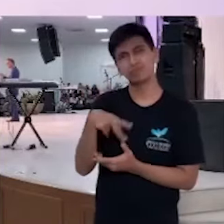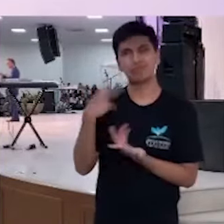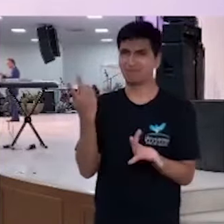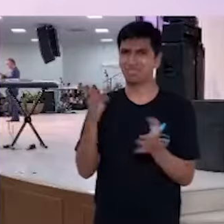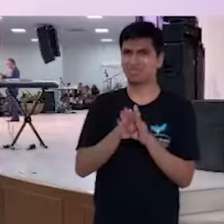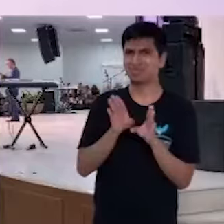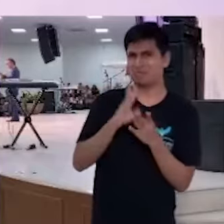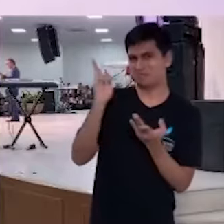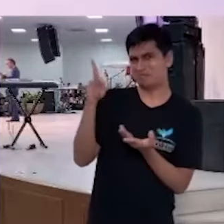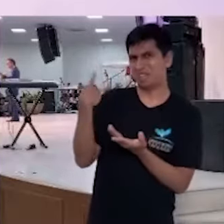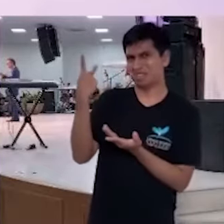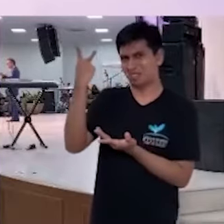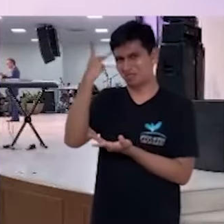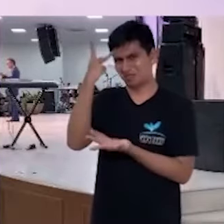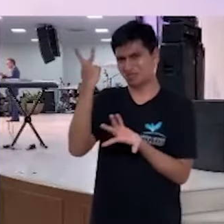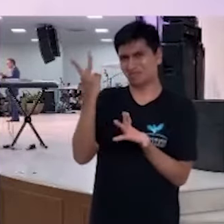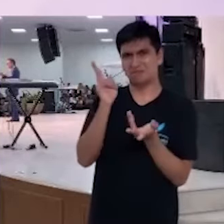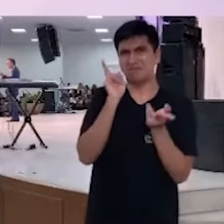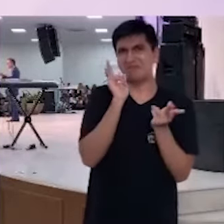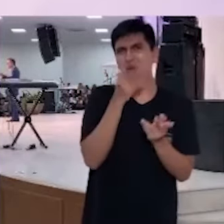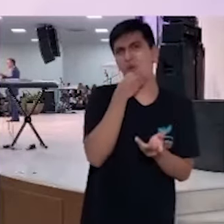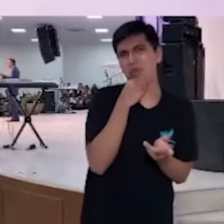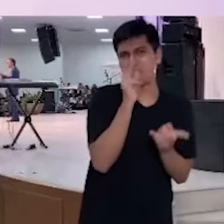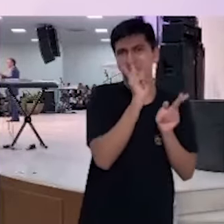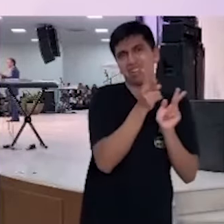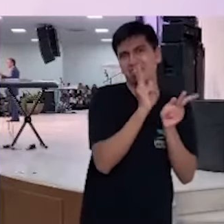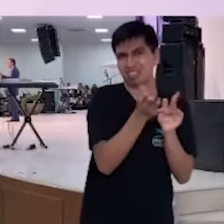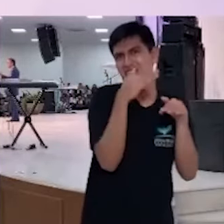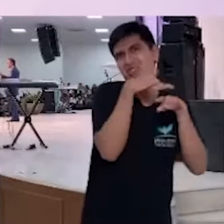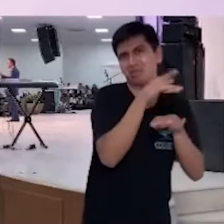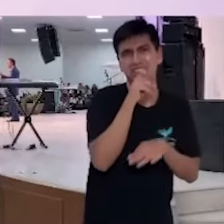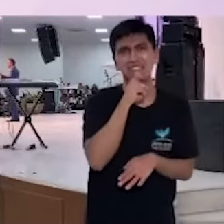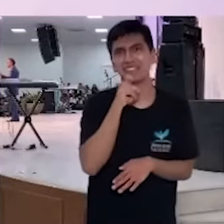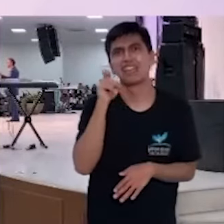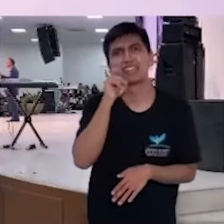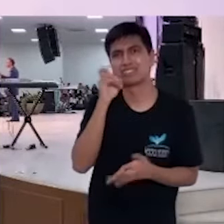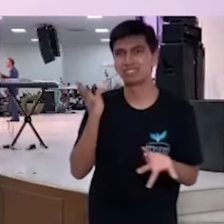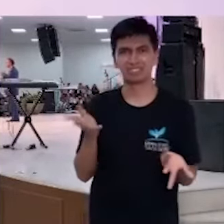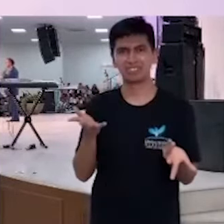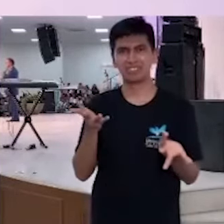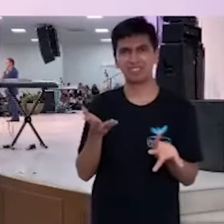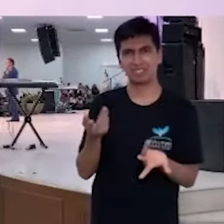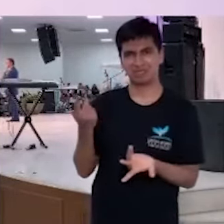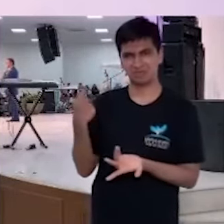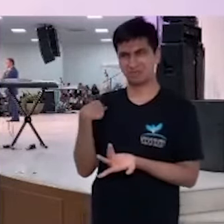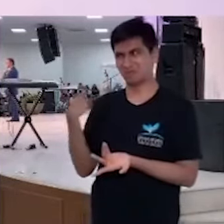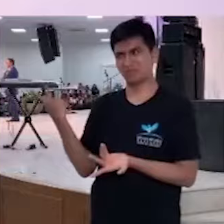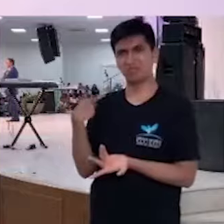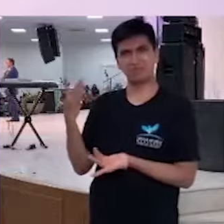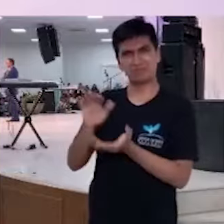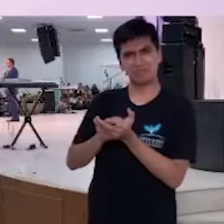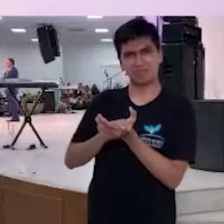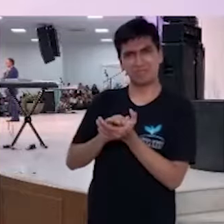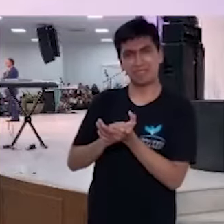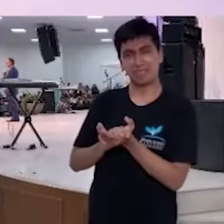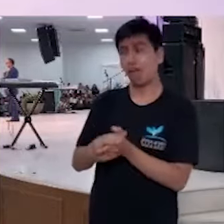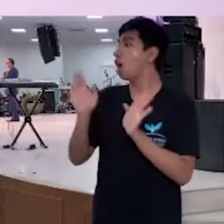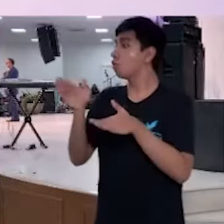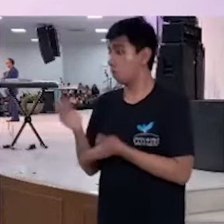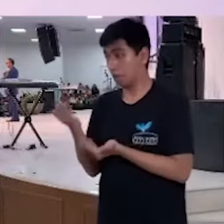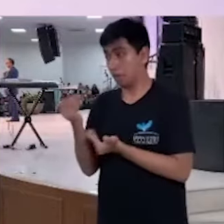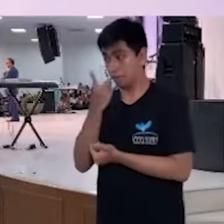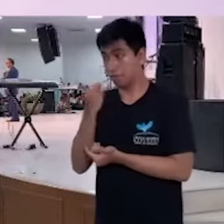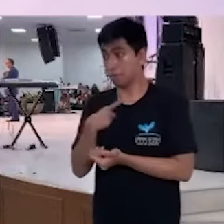O sea, me explico, ¿verdad? A ver, y cuéntame, le dicen. ¿Y qué más? ¿Y qué más haces? ¿Y qué más